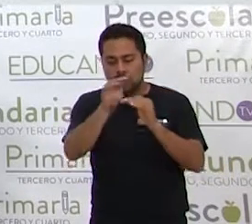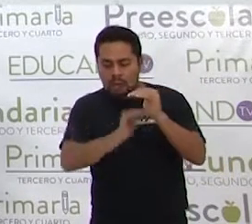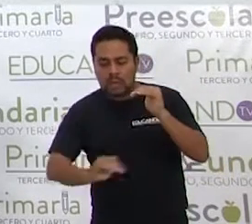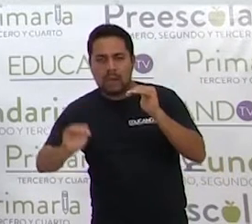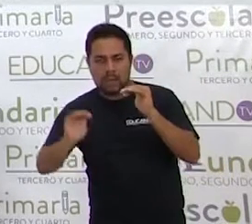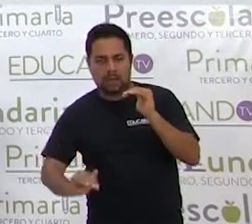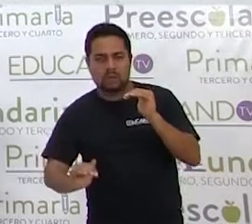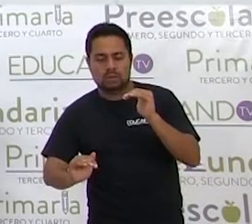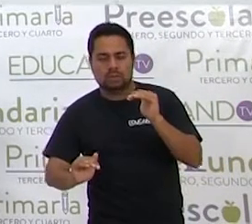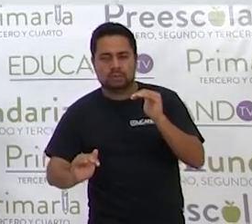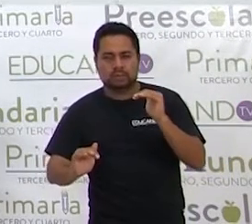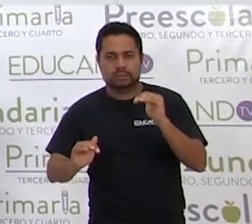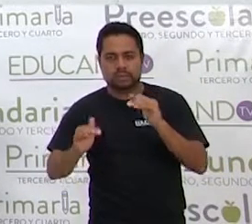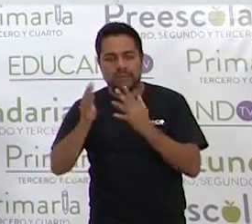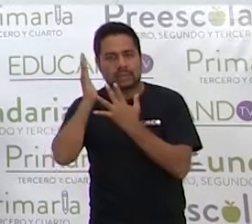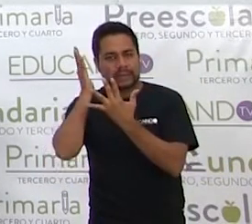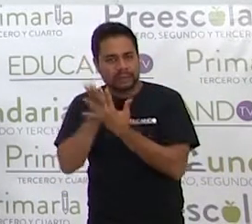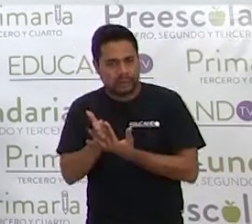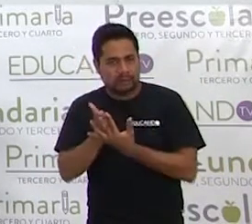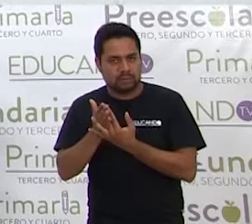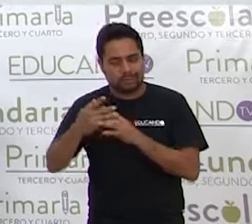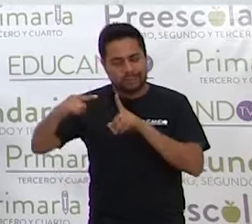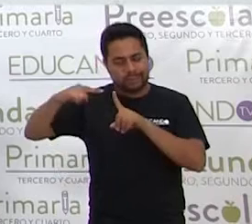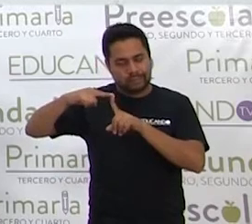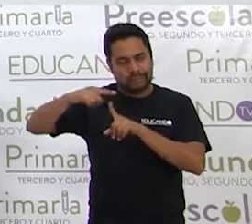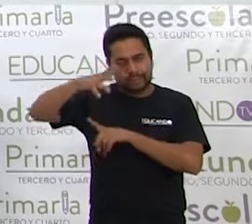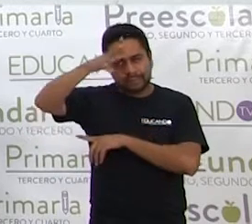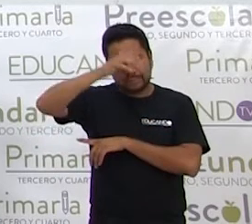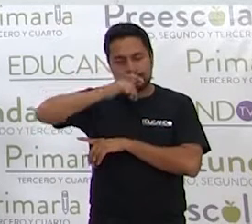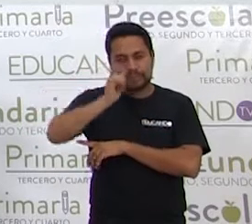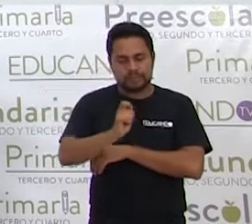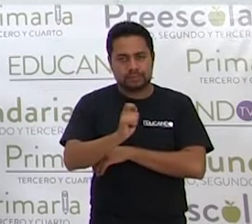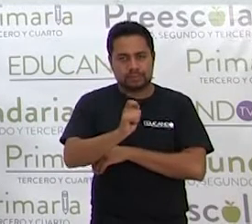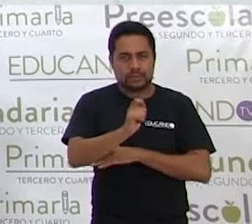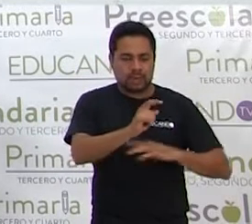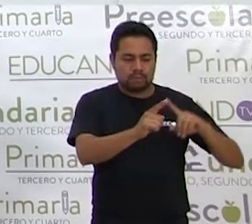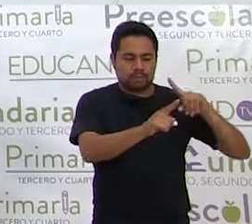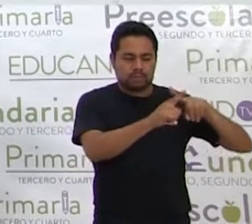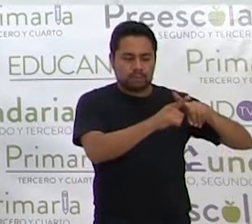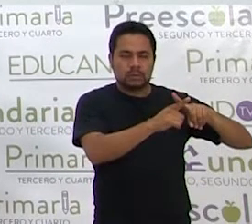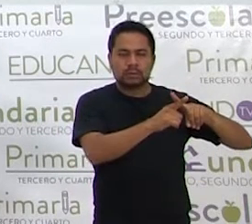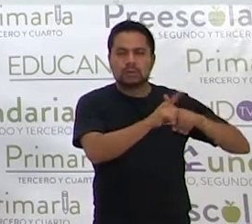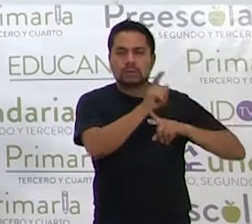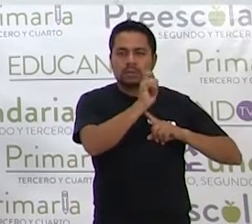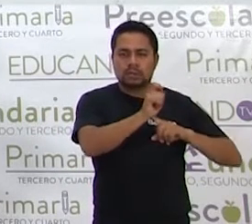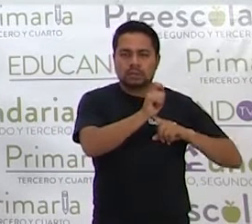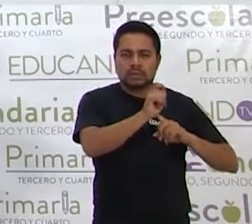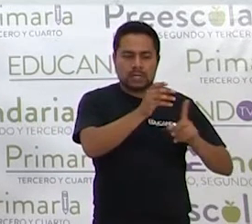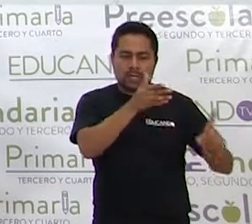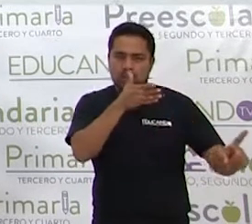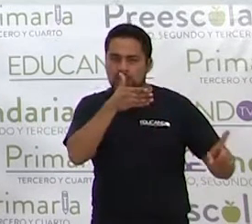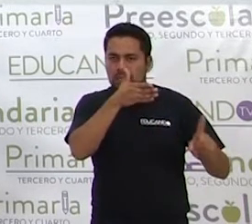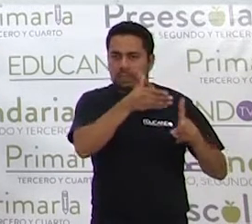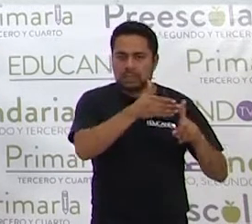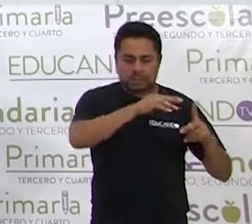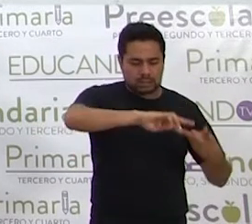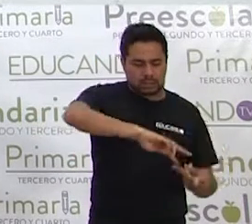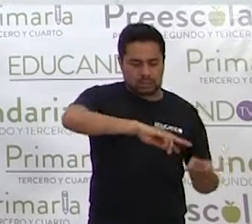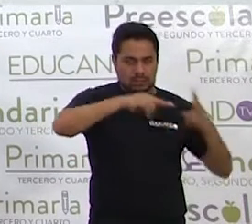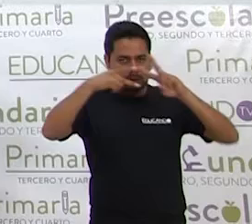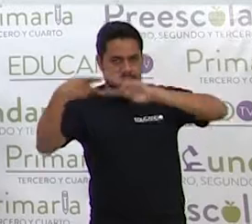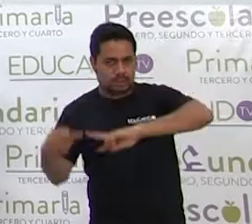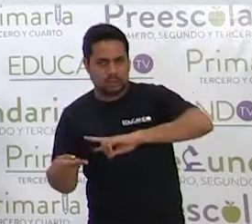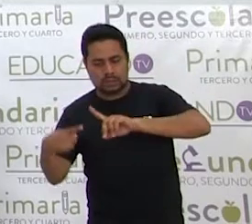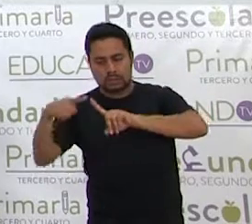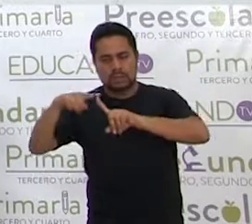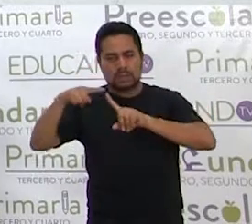y recordemos que esté la multiplicación es la operación directa y la división es la